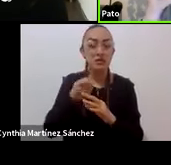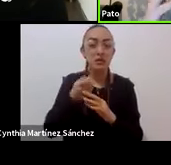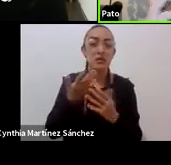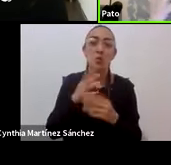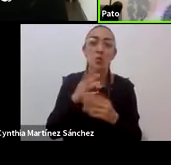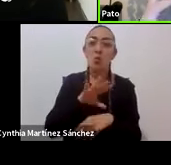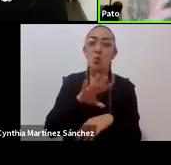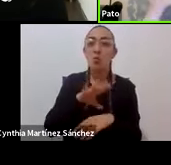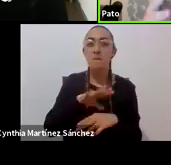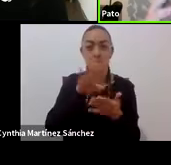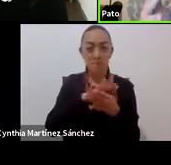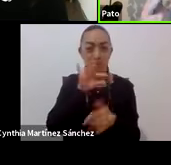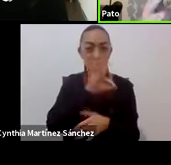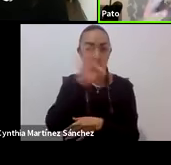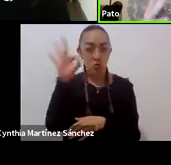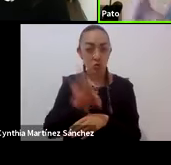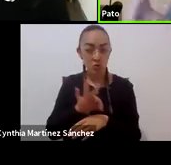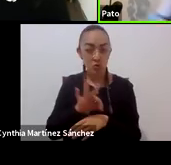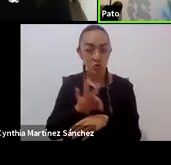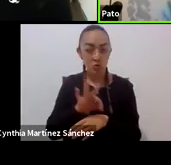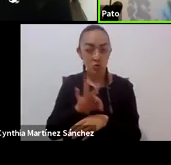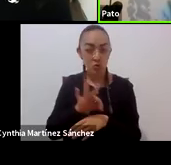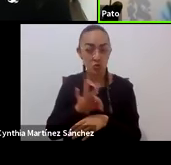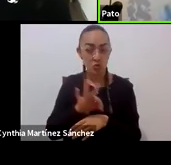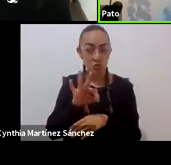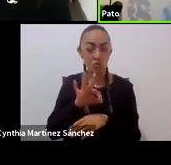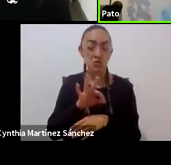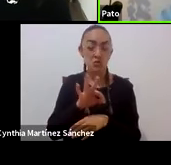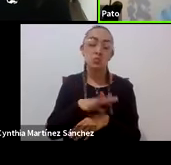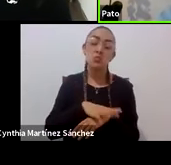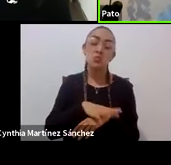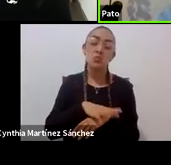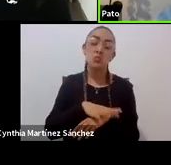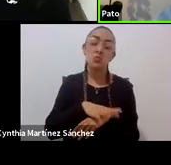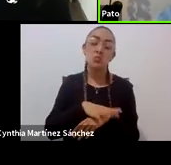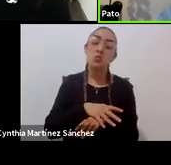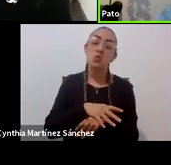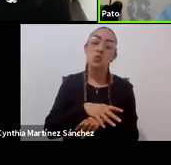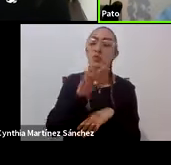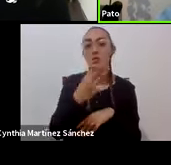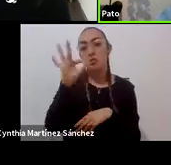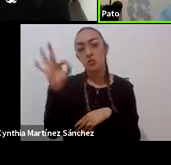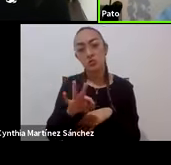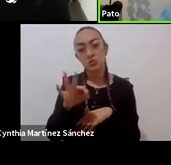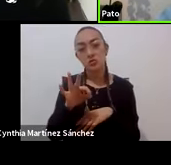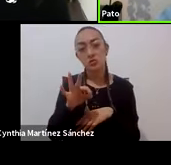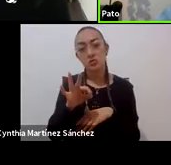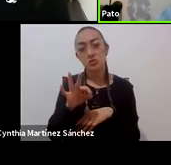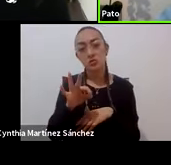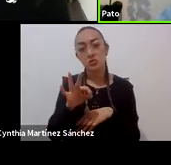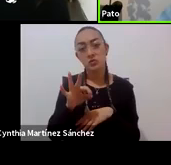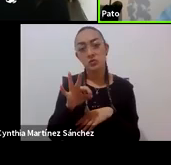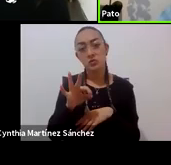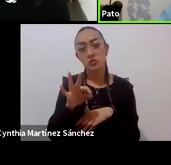dimensión. De las 1.800 colonias, 44 vivimos o viven